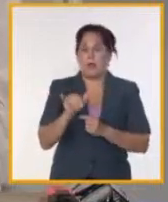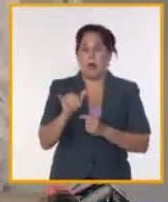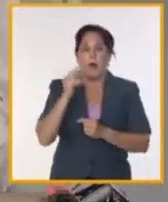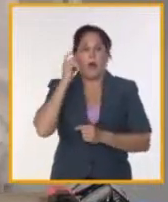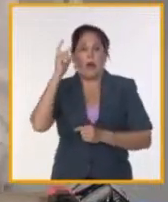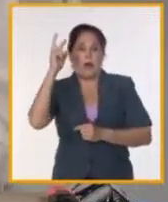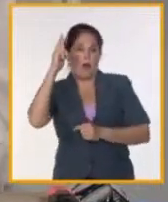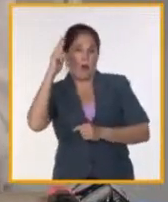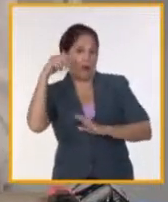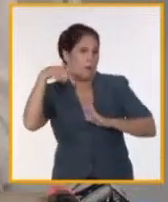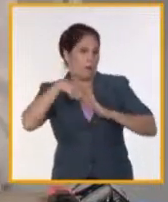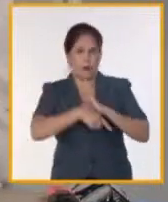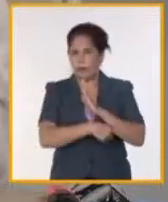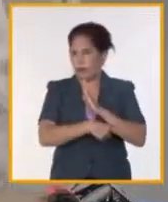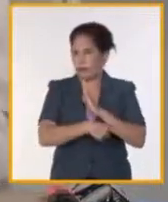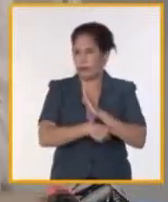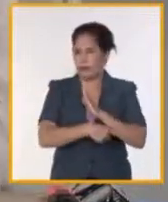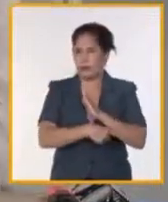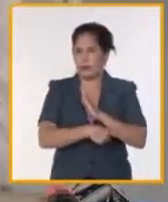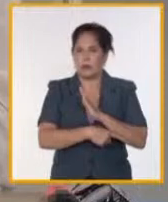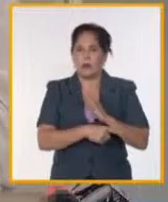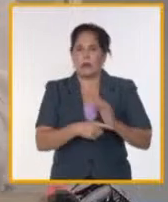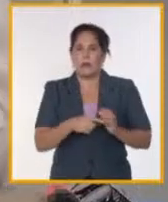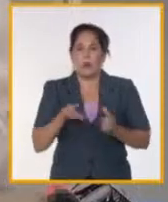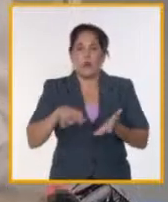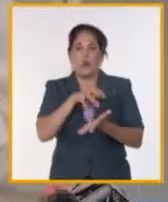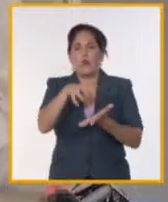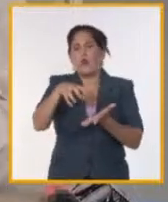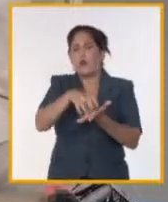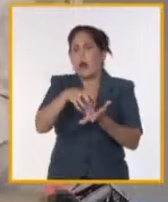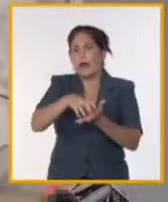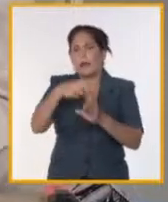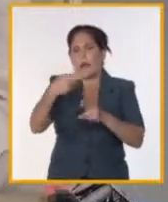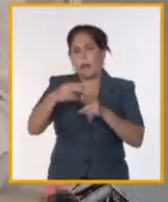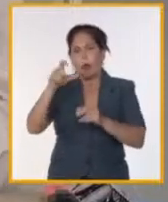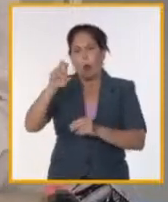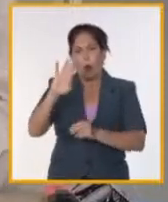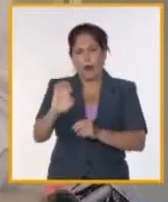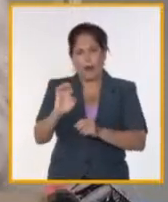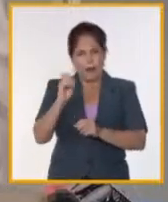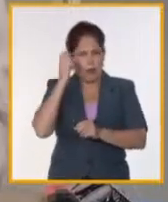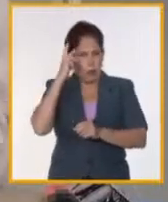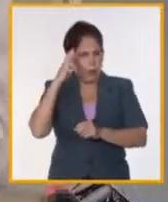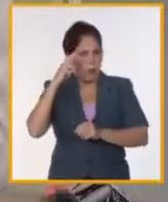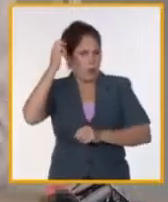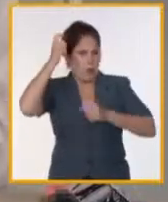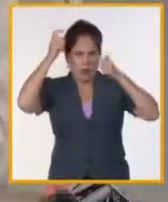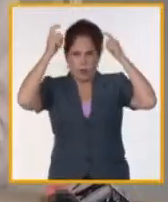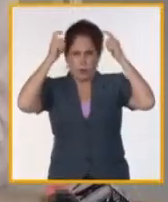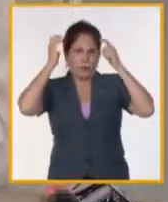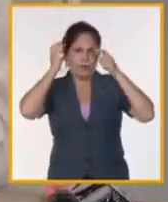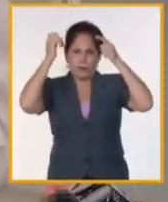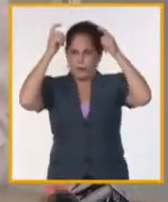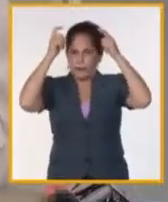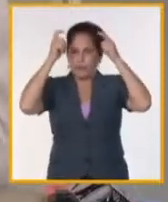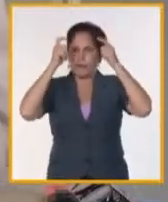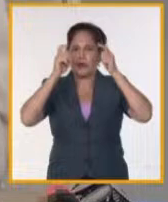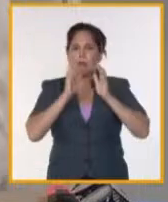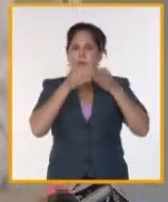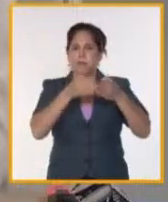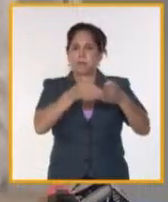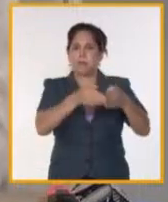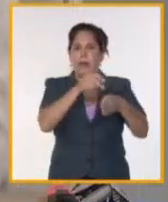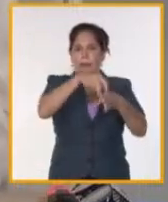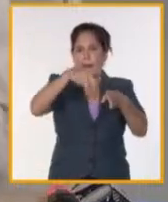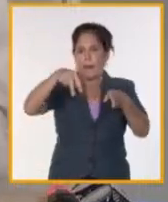muy profundamente grabada en el imaginario popular, en las tradiciones, en la cultura y por supuesto en la historia del